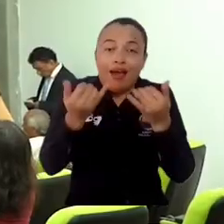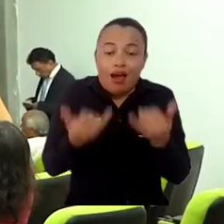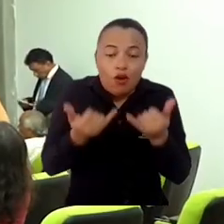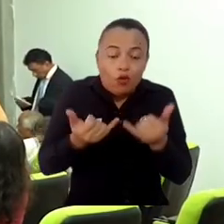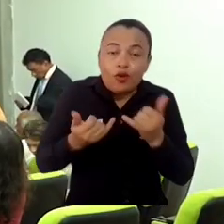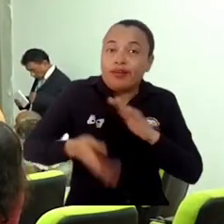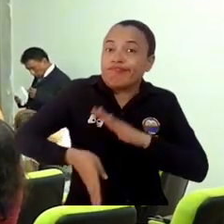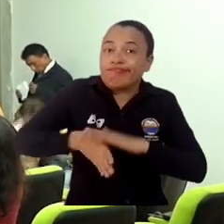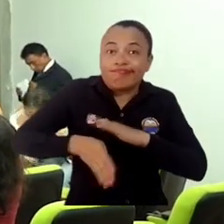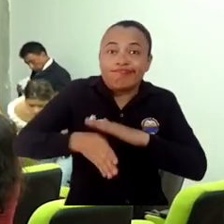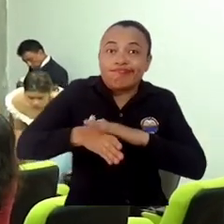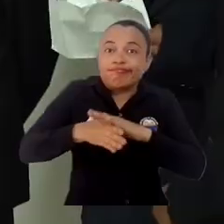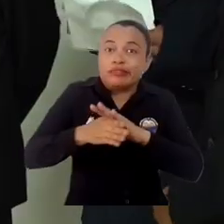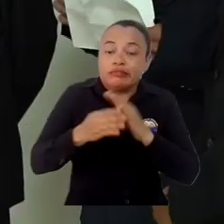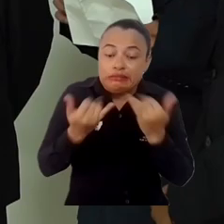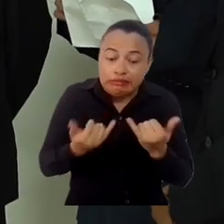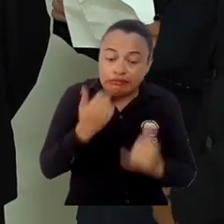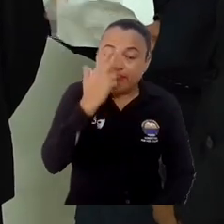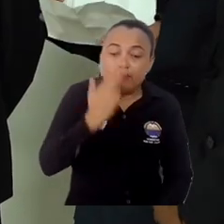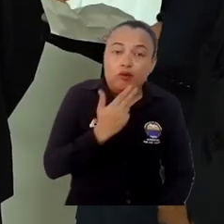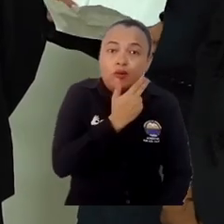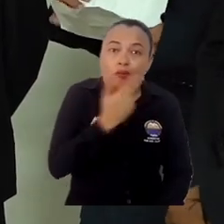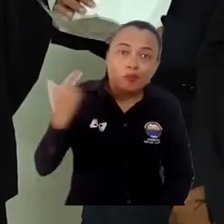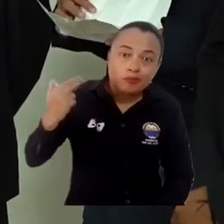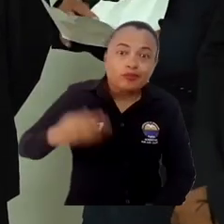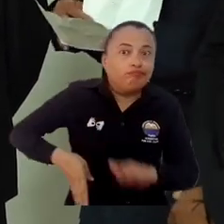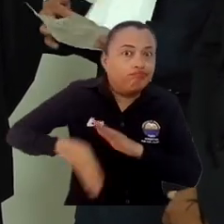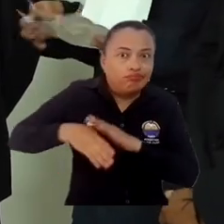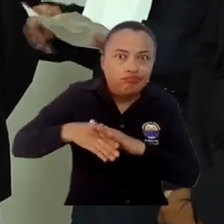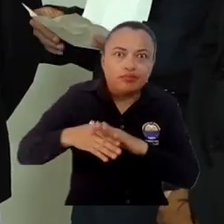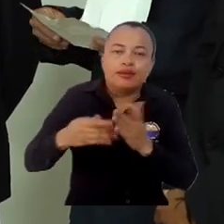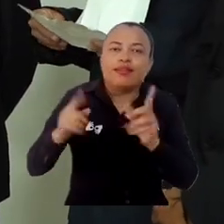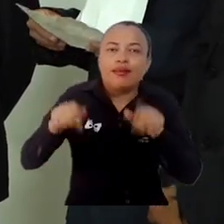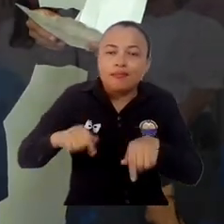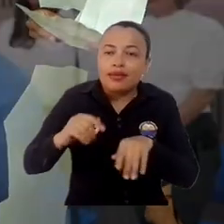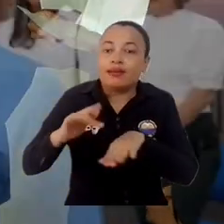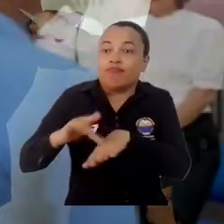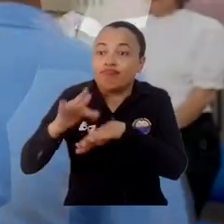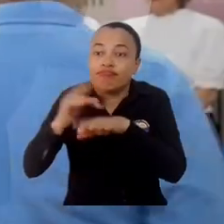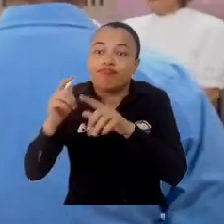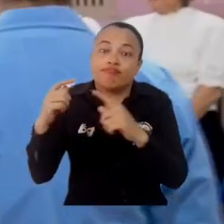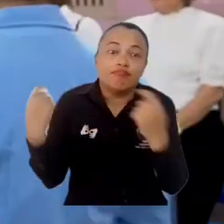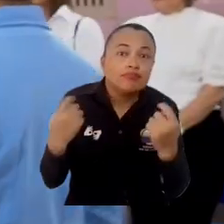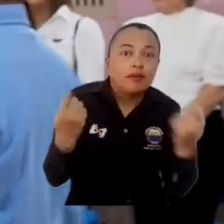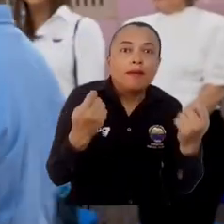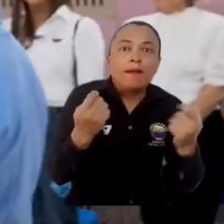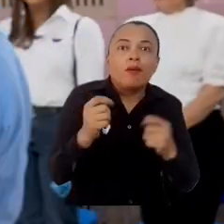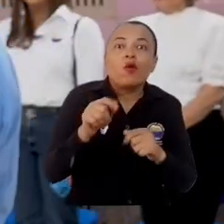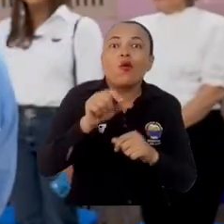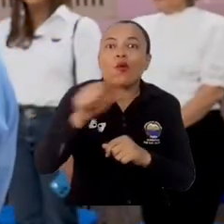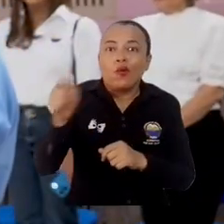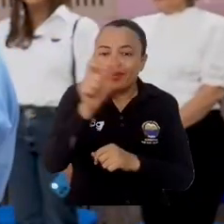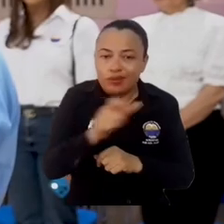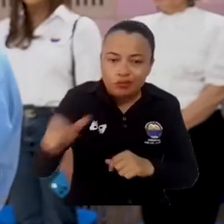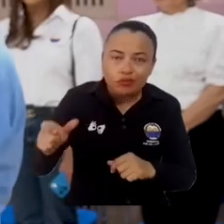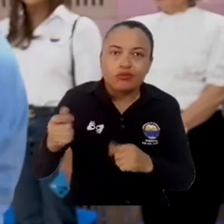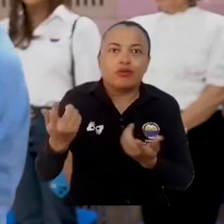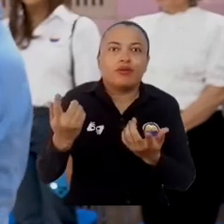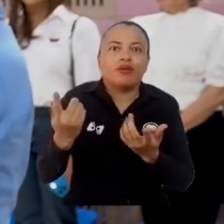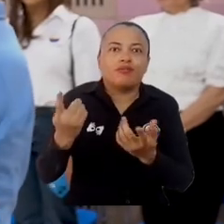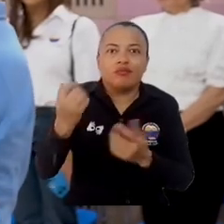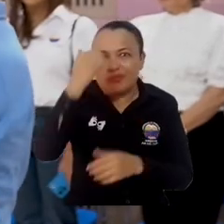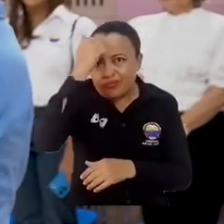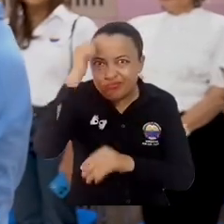Se viene ahora seguir este compromiso, impulsar para que otras